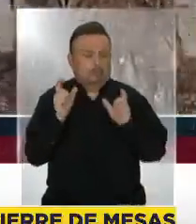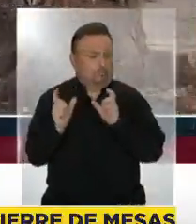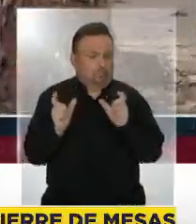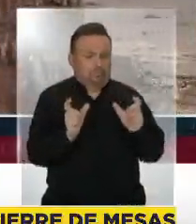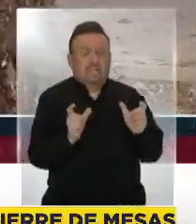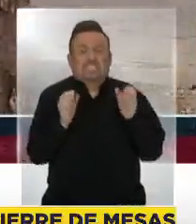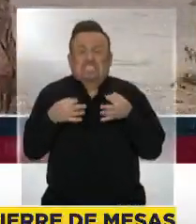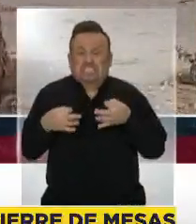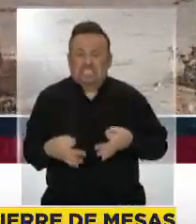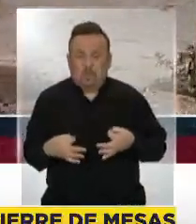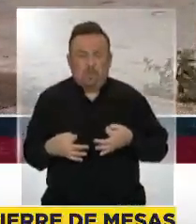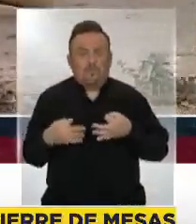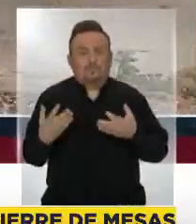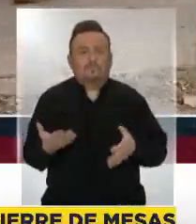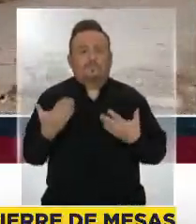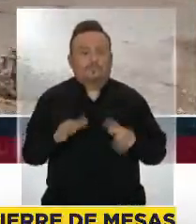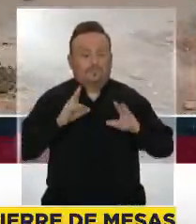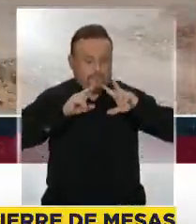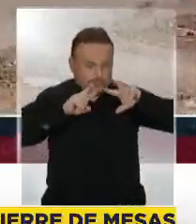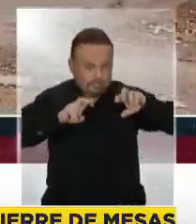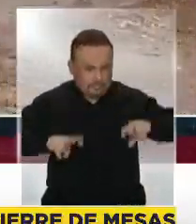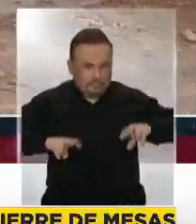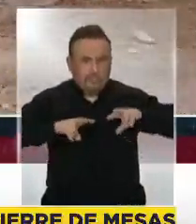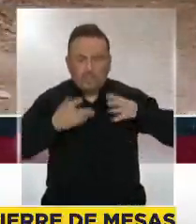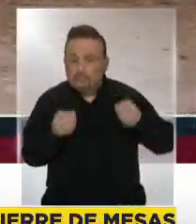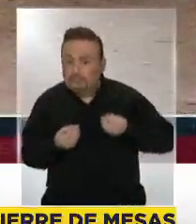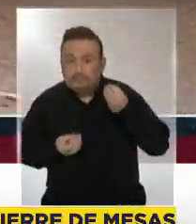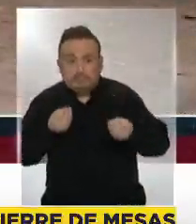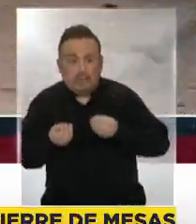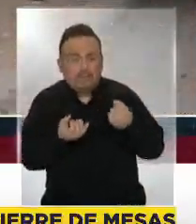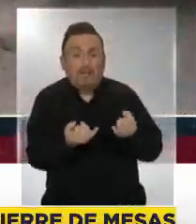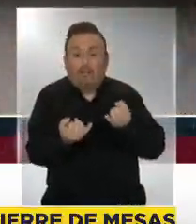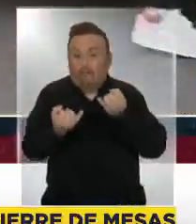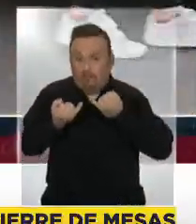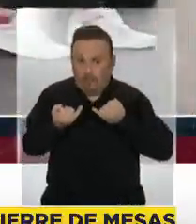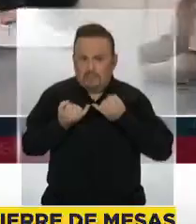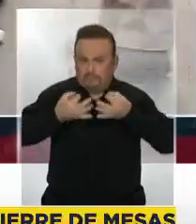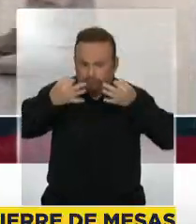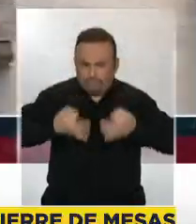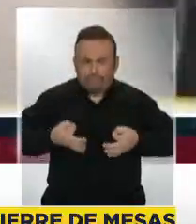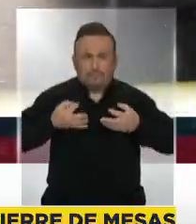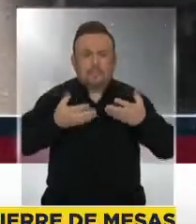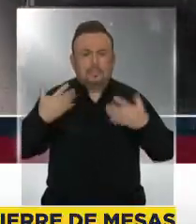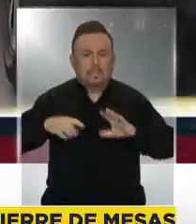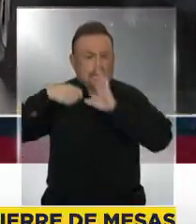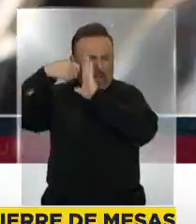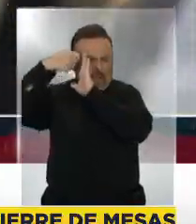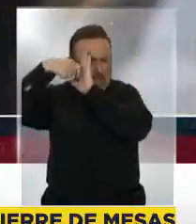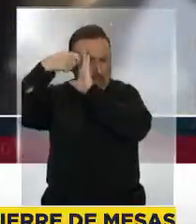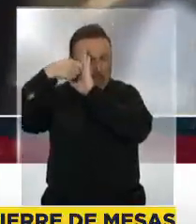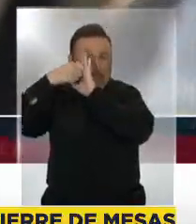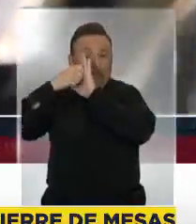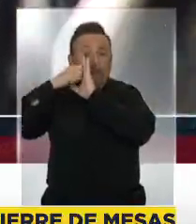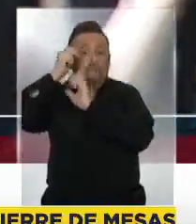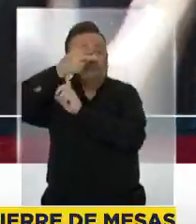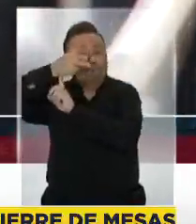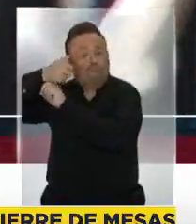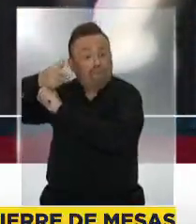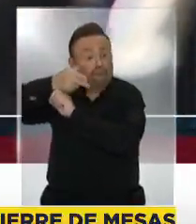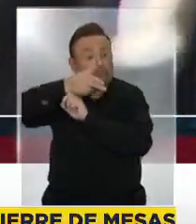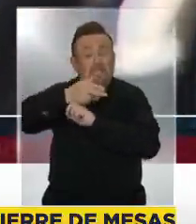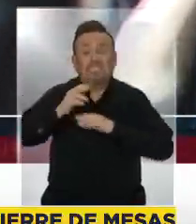la seguridad y también para poder finalmente ver qué fue lo que sucedió. Están revisando las cámaras de seguridad de acá de la zona. Ya